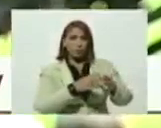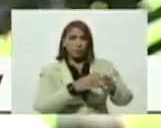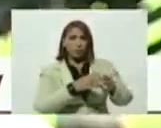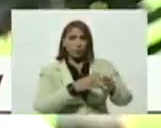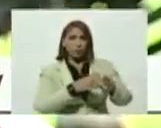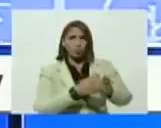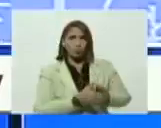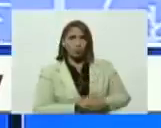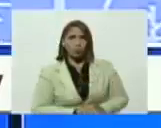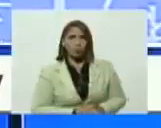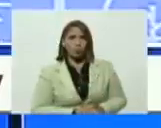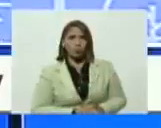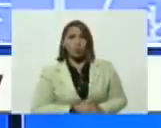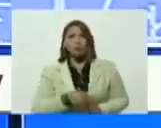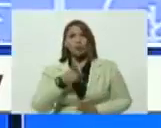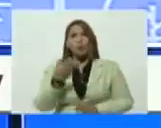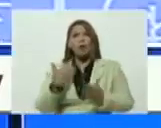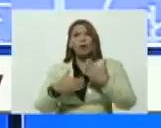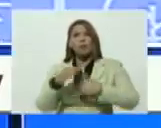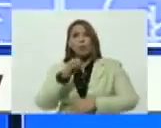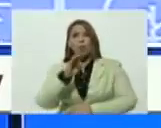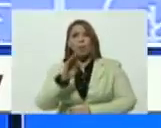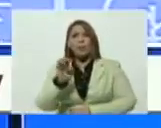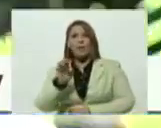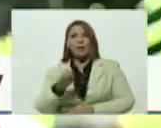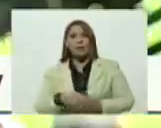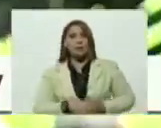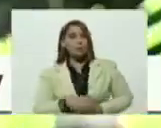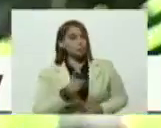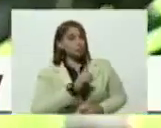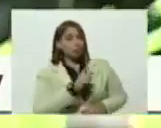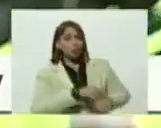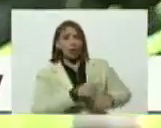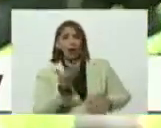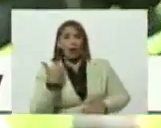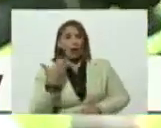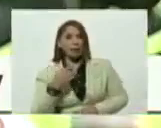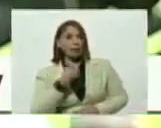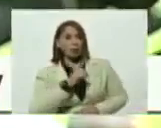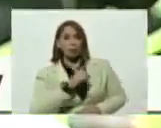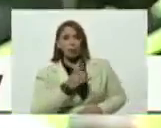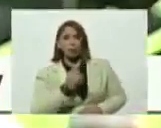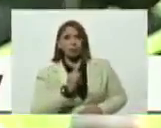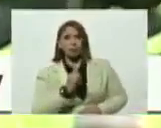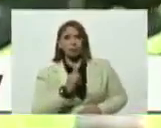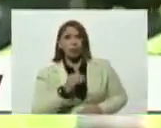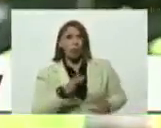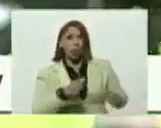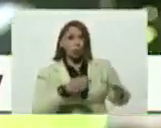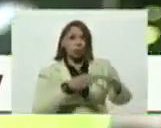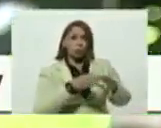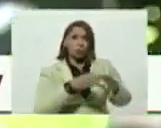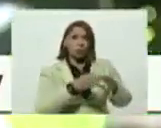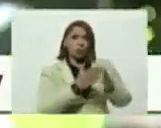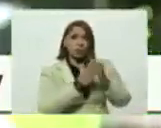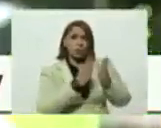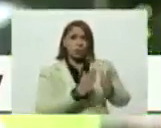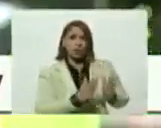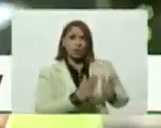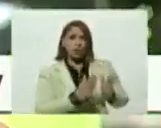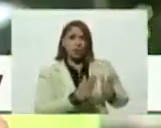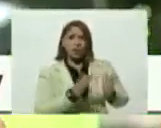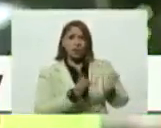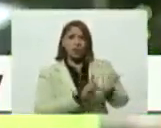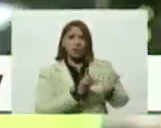Media. Tú eras de la OVE, de la Organización Bolivariana. No, en ese tiempo no existía la OVE, presidente. ¿Qué existía? Existía la Organización de Estudiantes de Educación